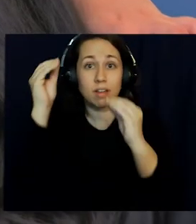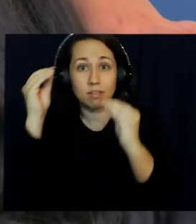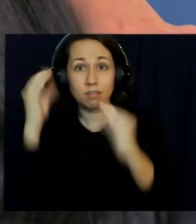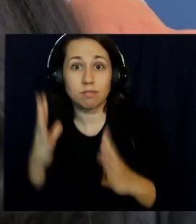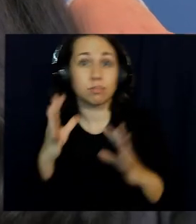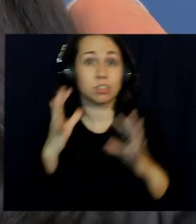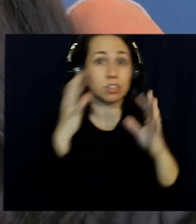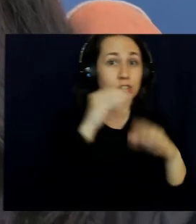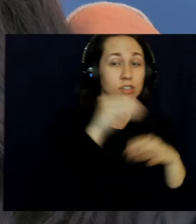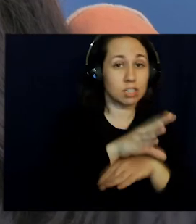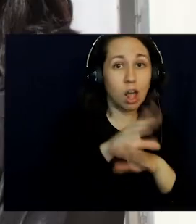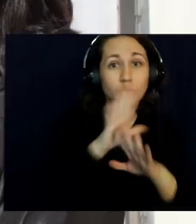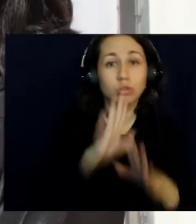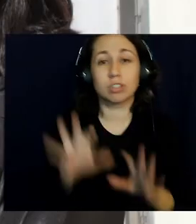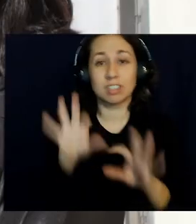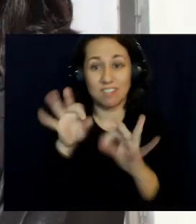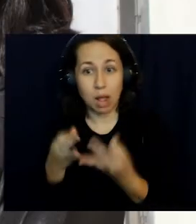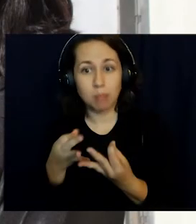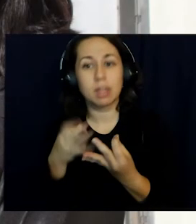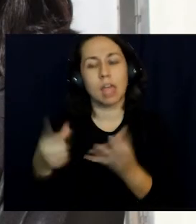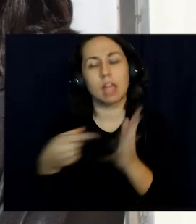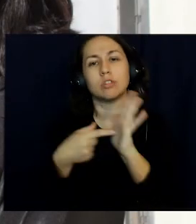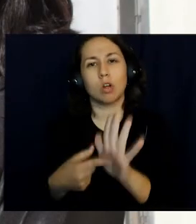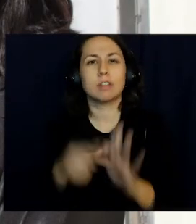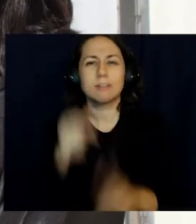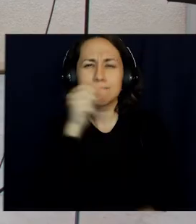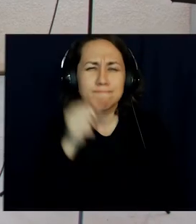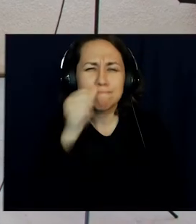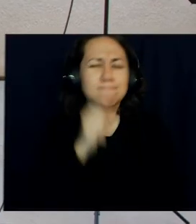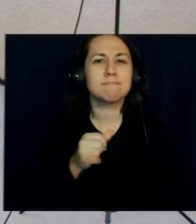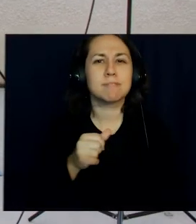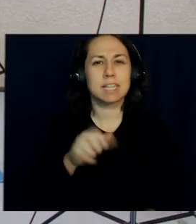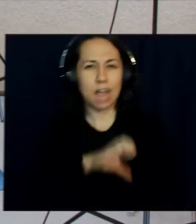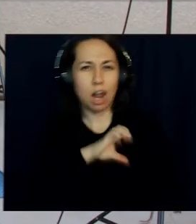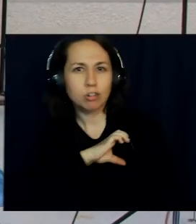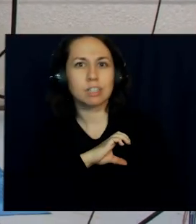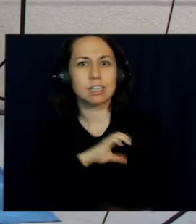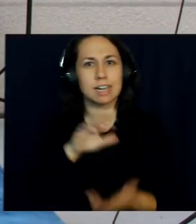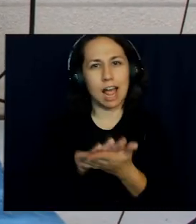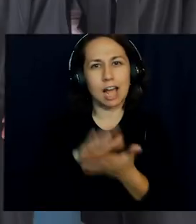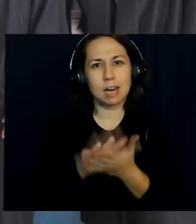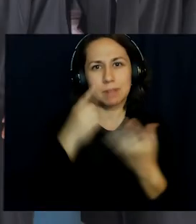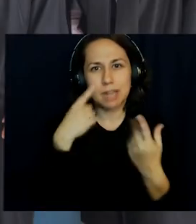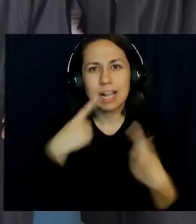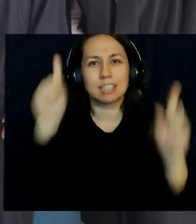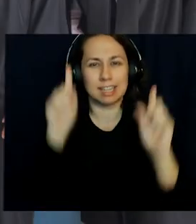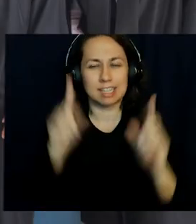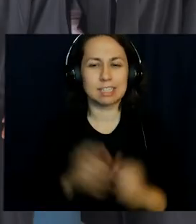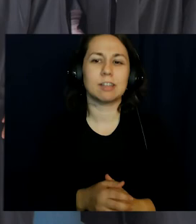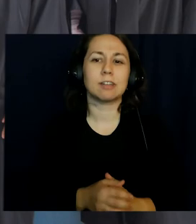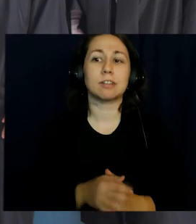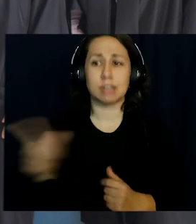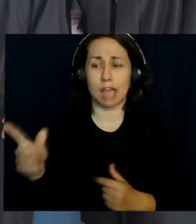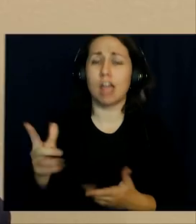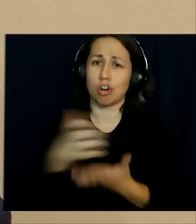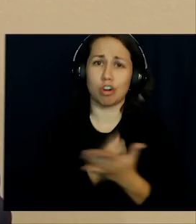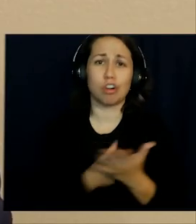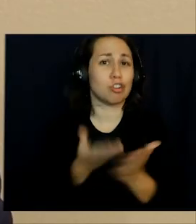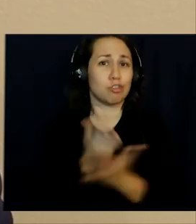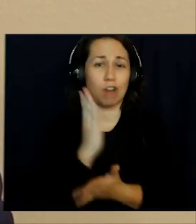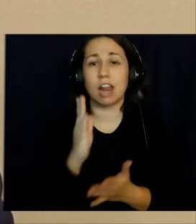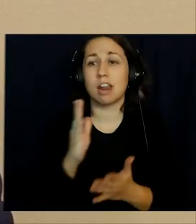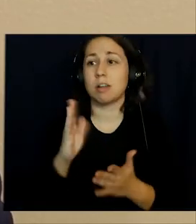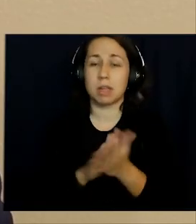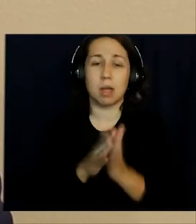para felicitar a los mejores alumnos que con el apoyo de sus familias, consejeros y maestros han demostrado